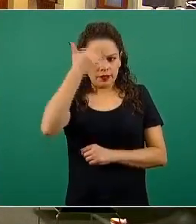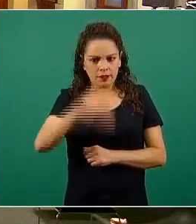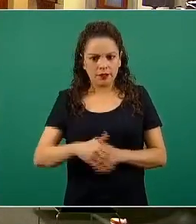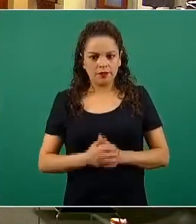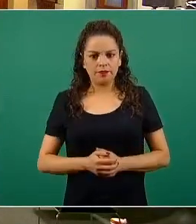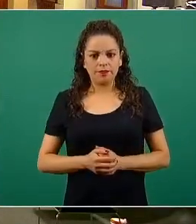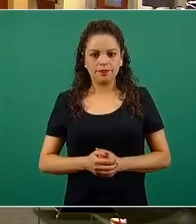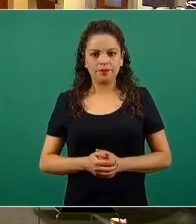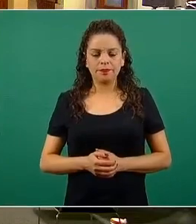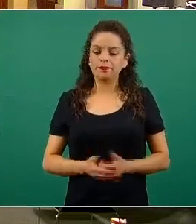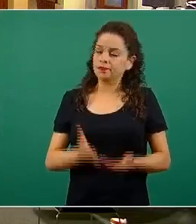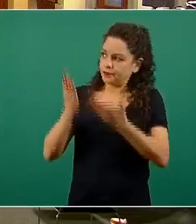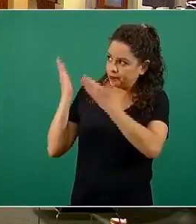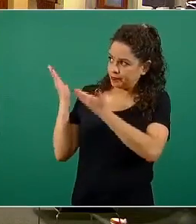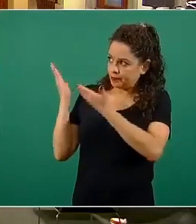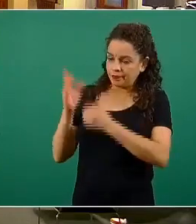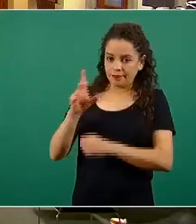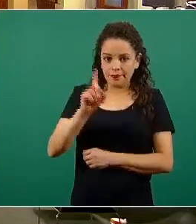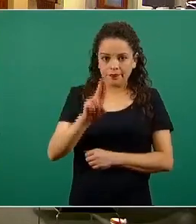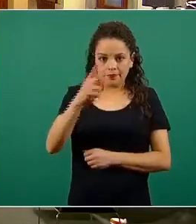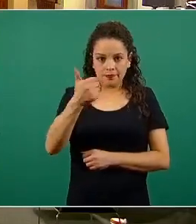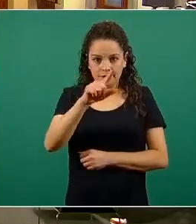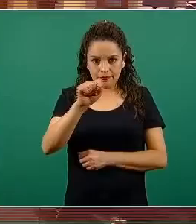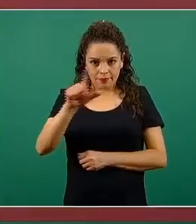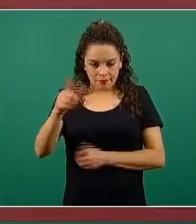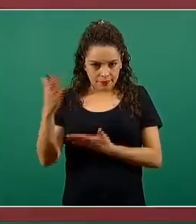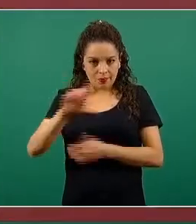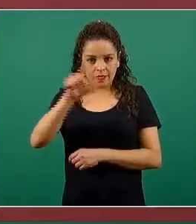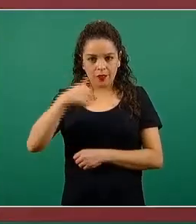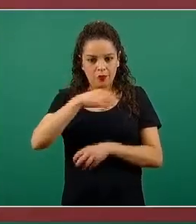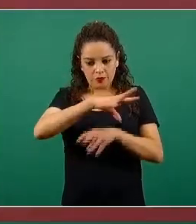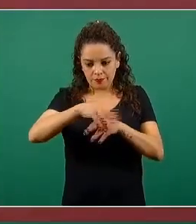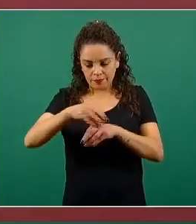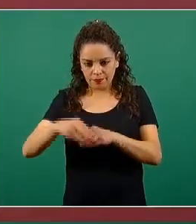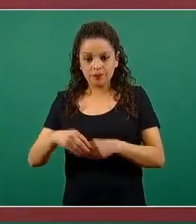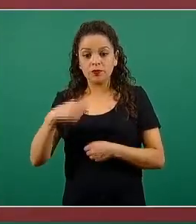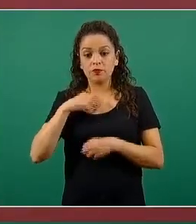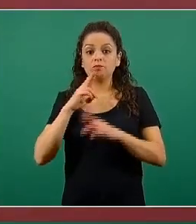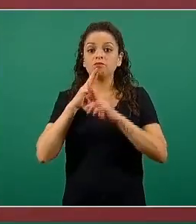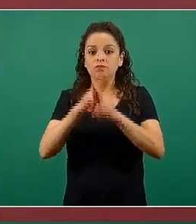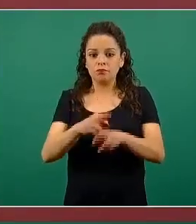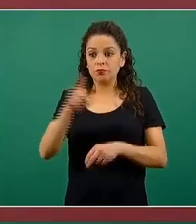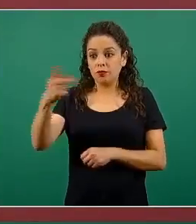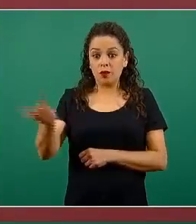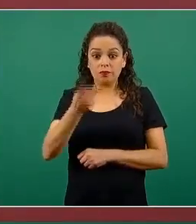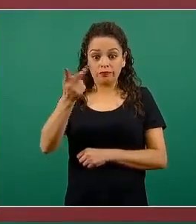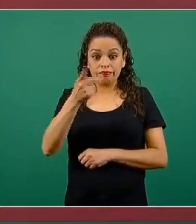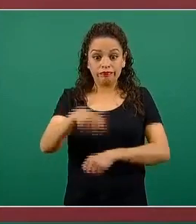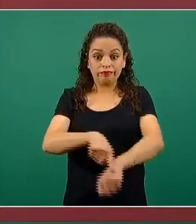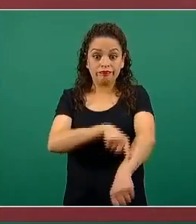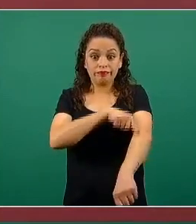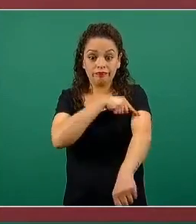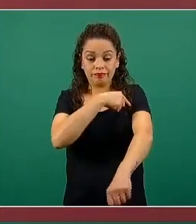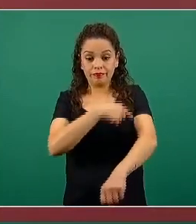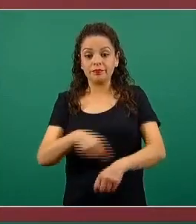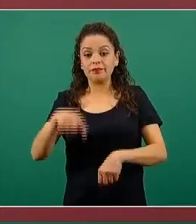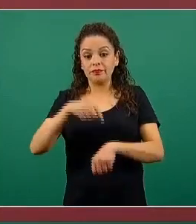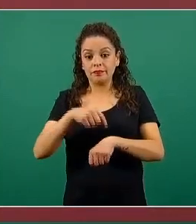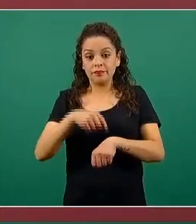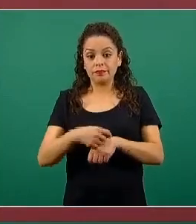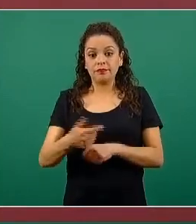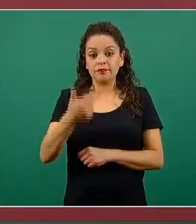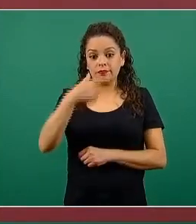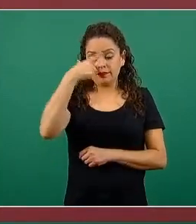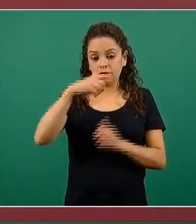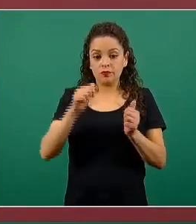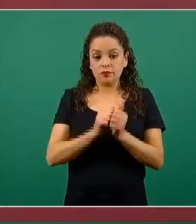Adelante, doctor López-Gatell, y yo complemento. Respondo brevemente. Desafortunadamente su pregunta fue prolongada y son las 19 horas con 59 minutos, pero trataré